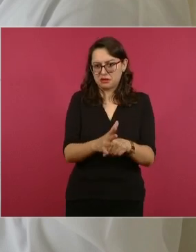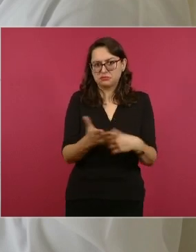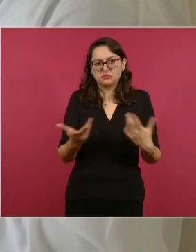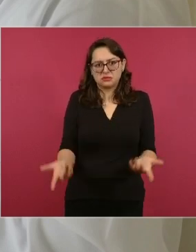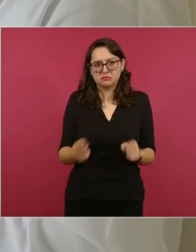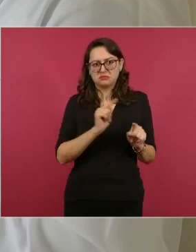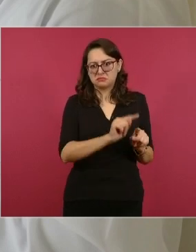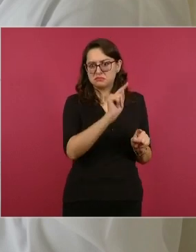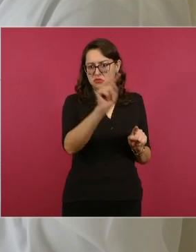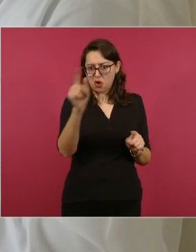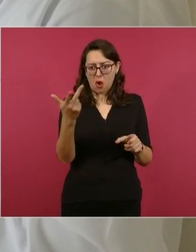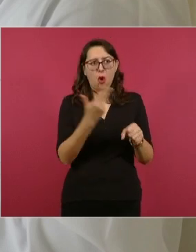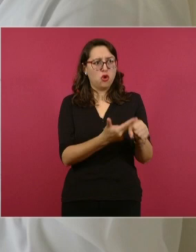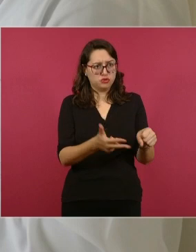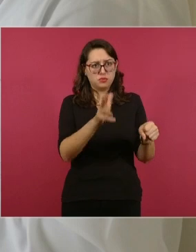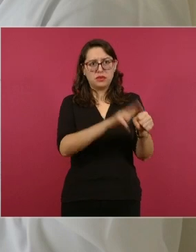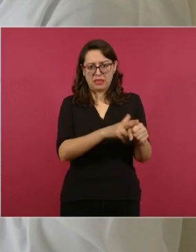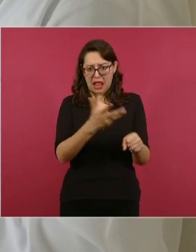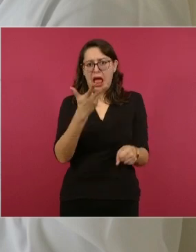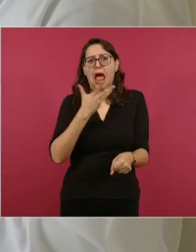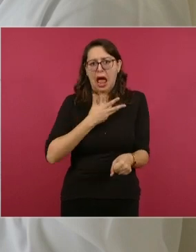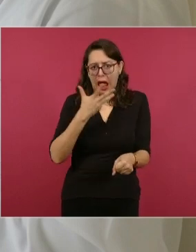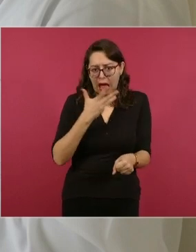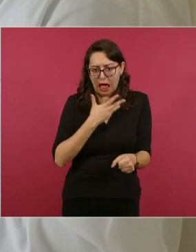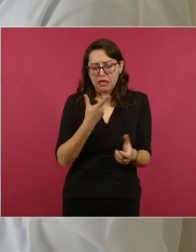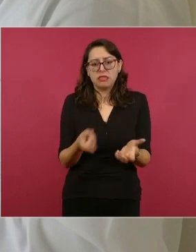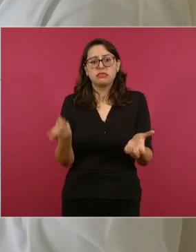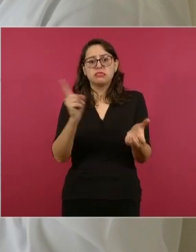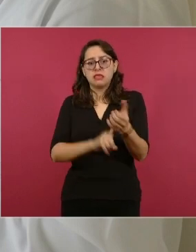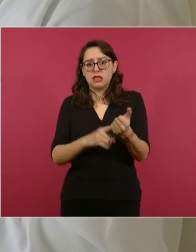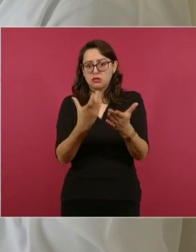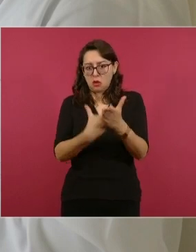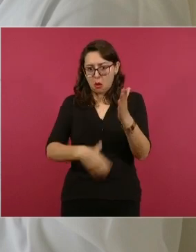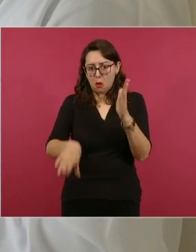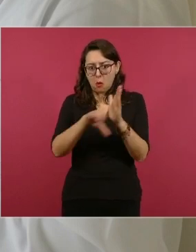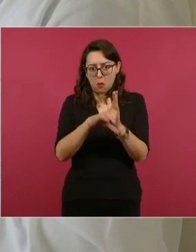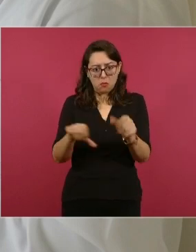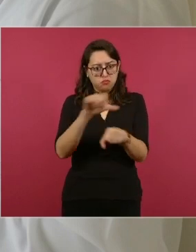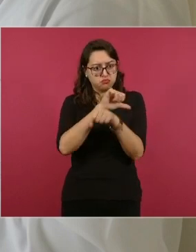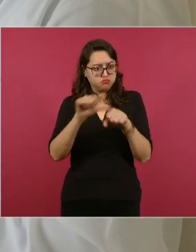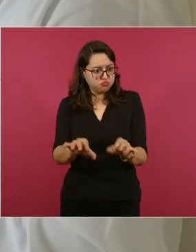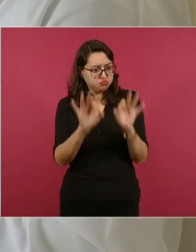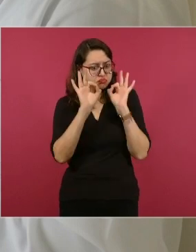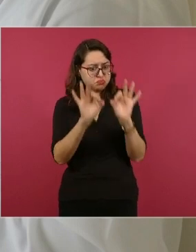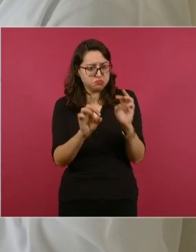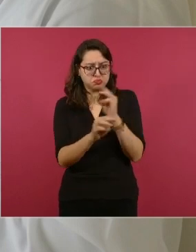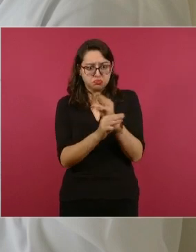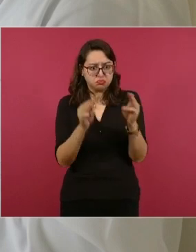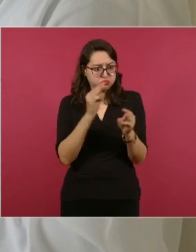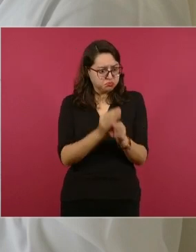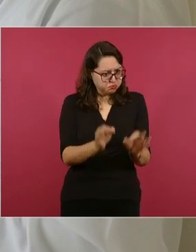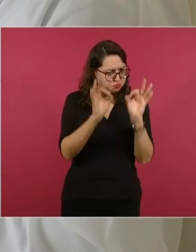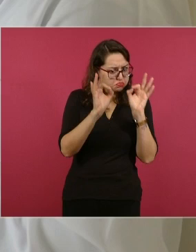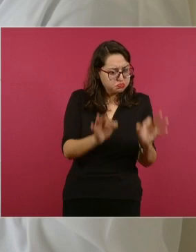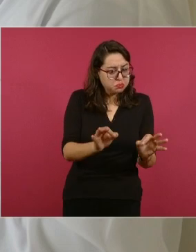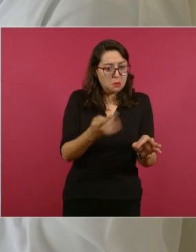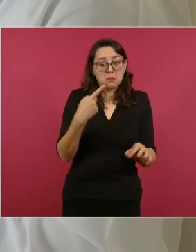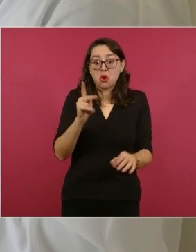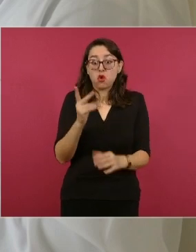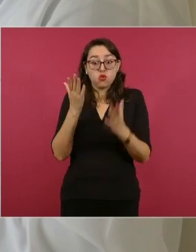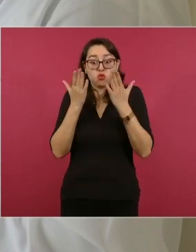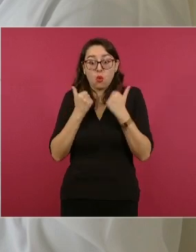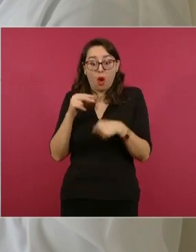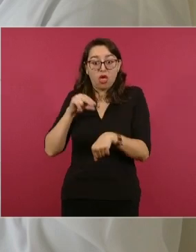de ellos que aunque estuvieran habilitados, equipados con insumos y licencias, no contaban con un médico cirujano y